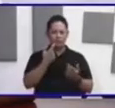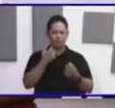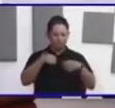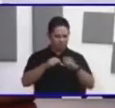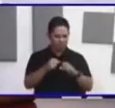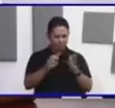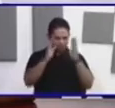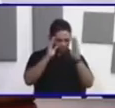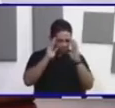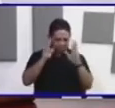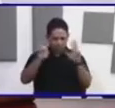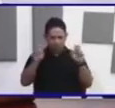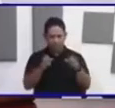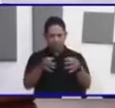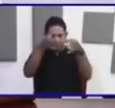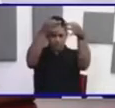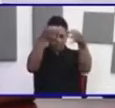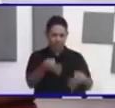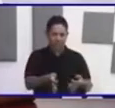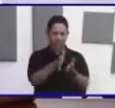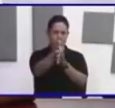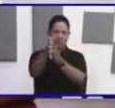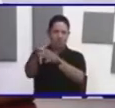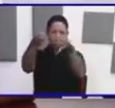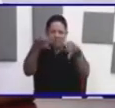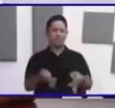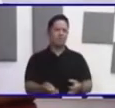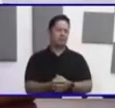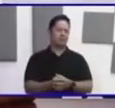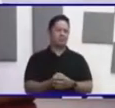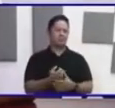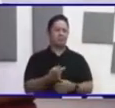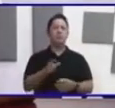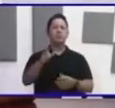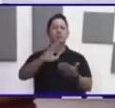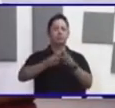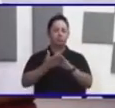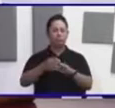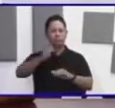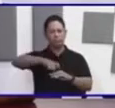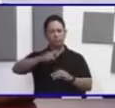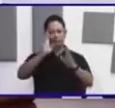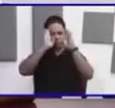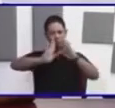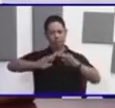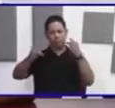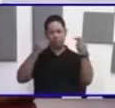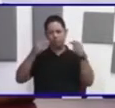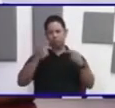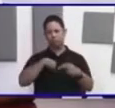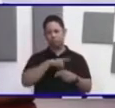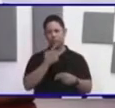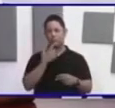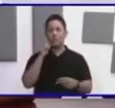de manejar una información oficial, una información que merece la comunidad con toda la veracidad del caso.